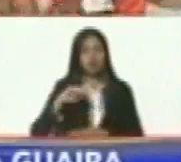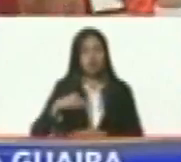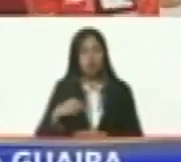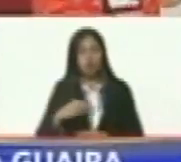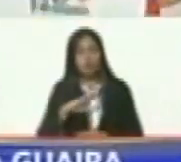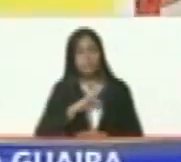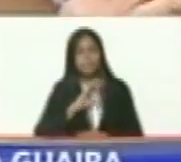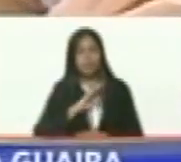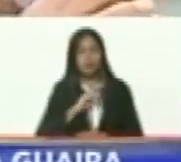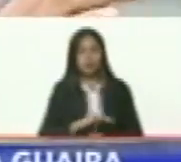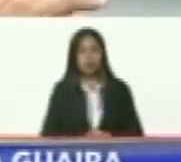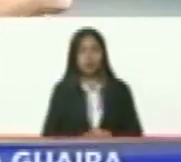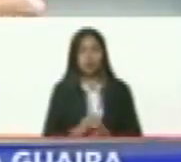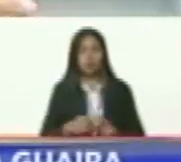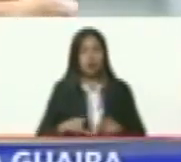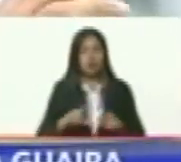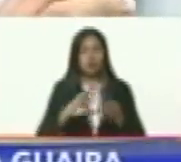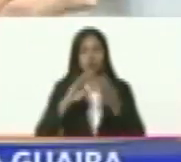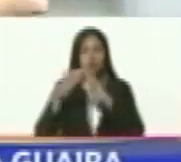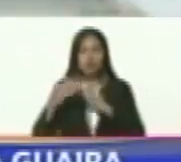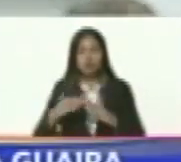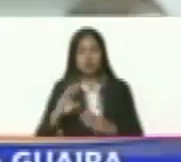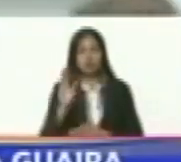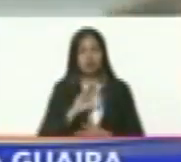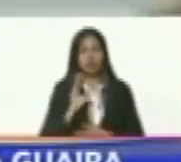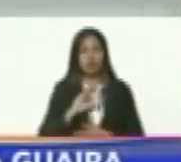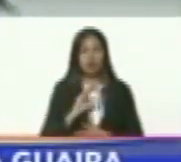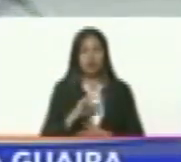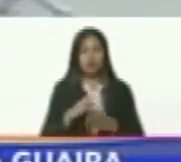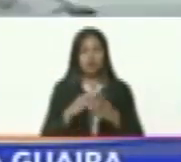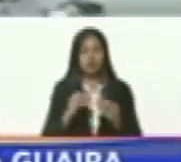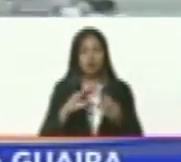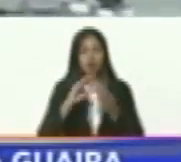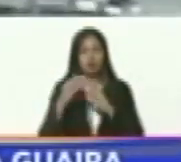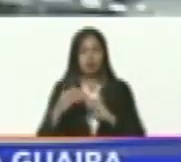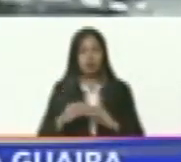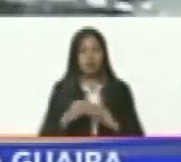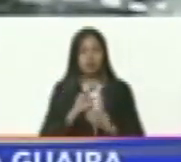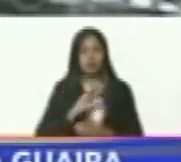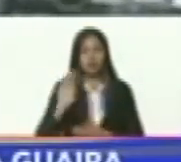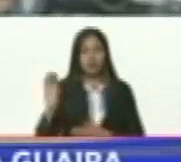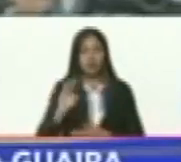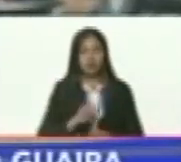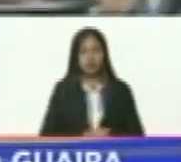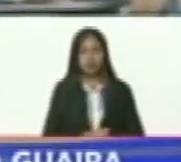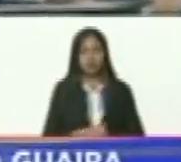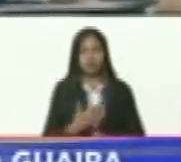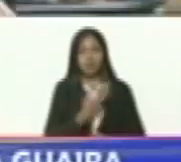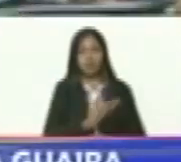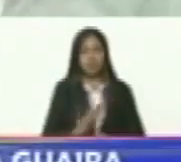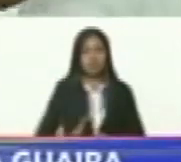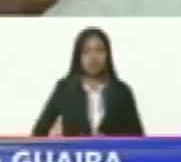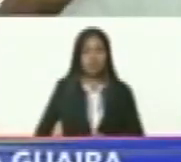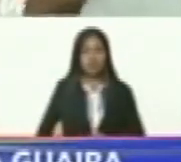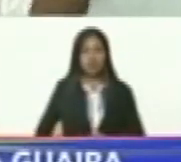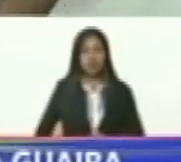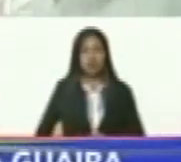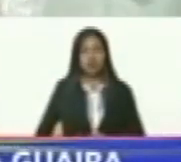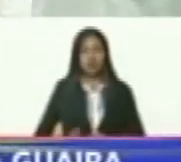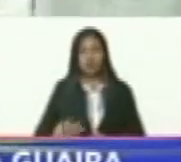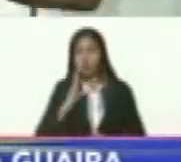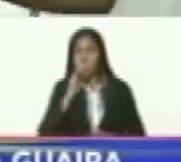solamente del bloque de comunas de Caracas, sino estoy seguro que de todos los comuneras y comuneras del país. Presidente, no habrá